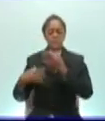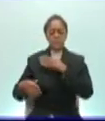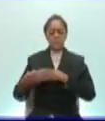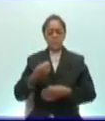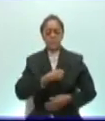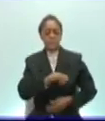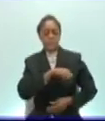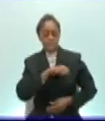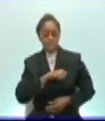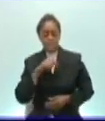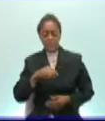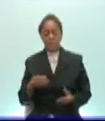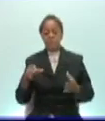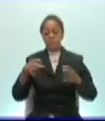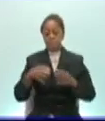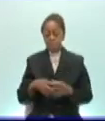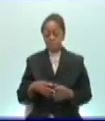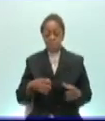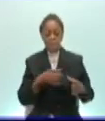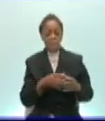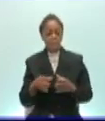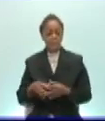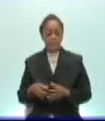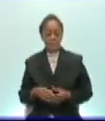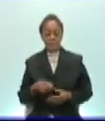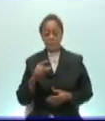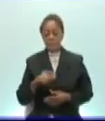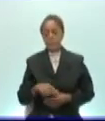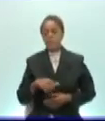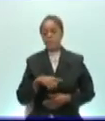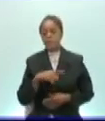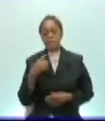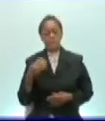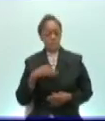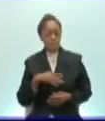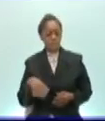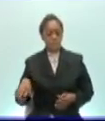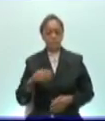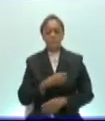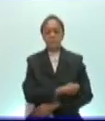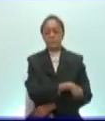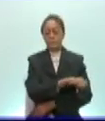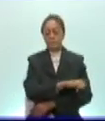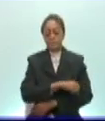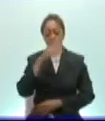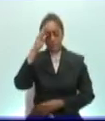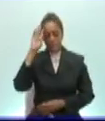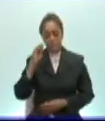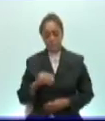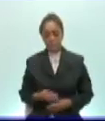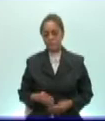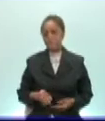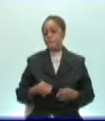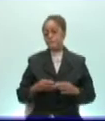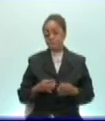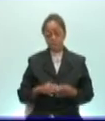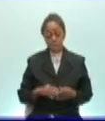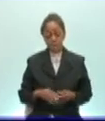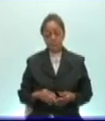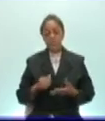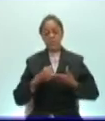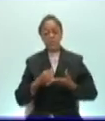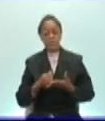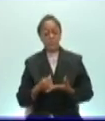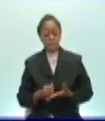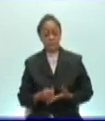y ahora para completar la reconcentración que está exterminando la población cubana. Qué contradictorio. Ahorita decíamos que apoyaron la